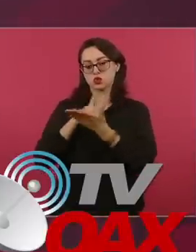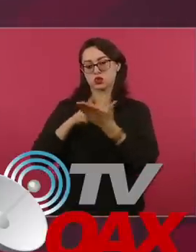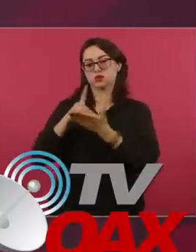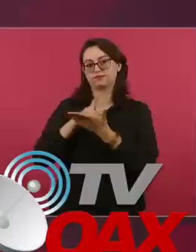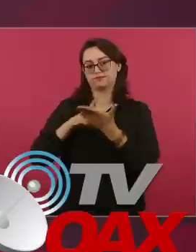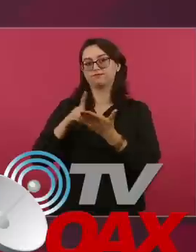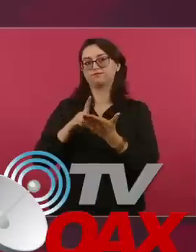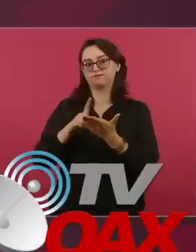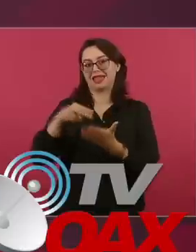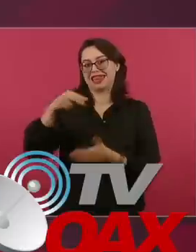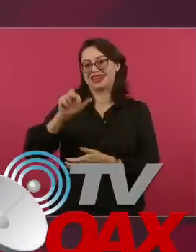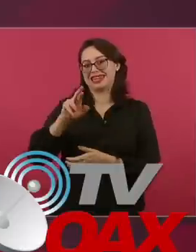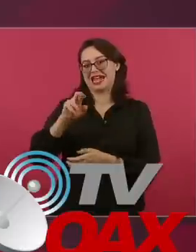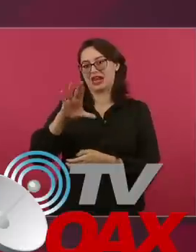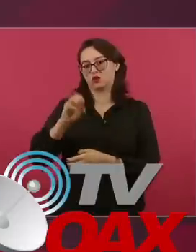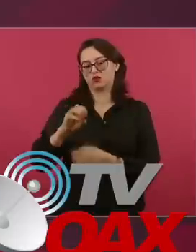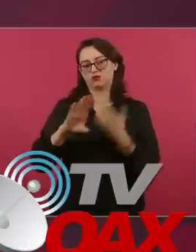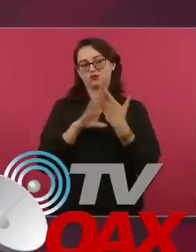y